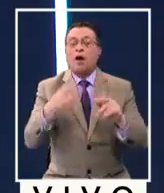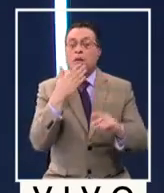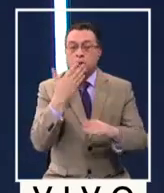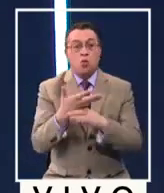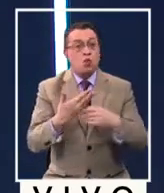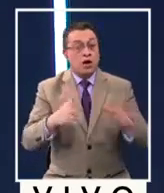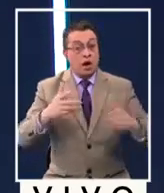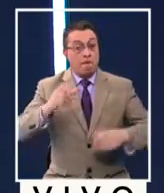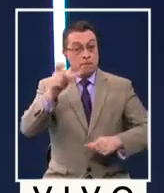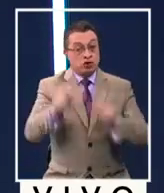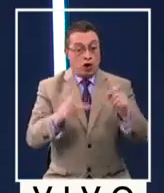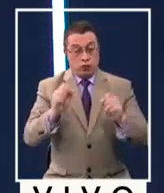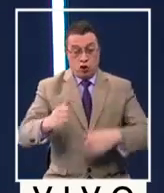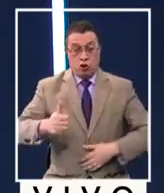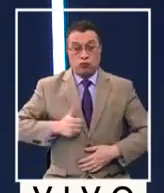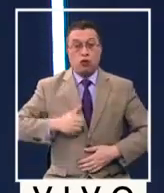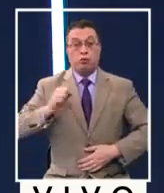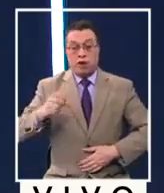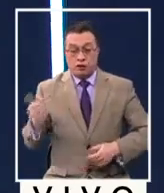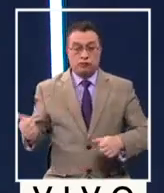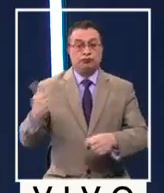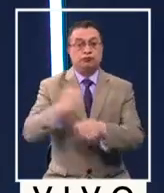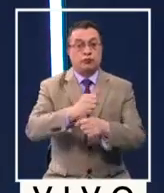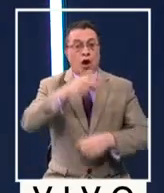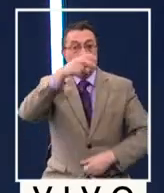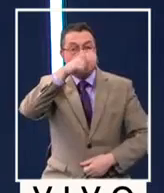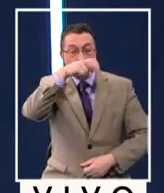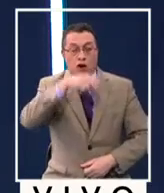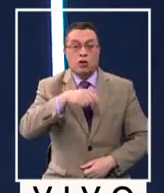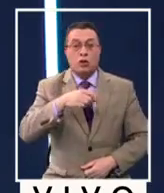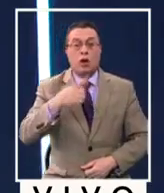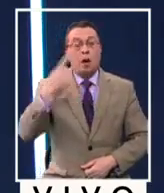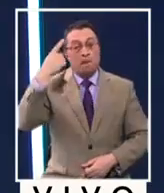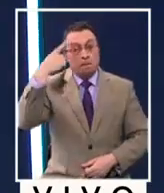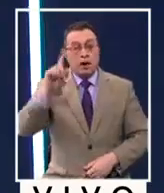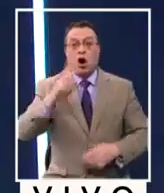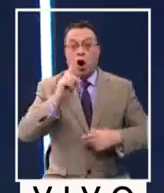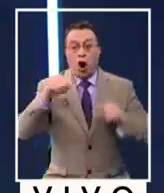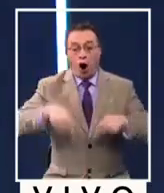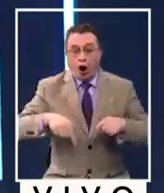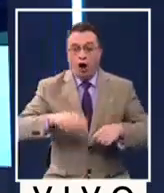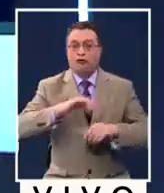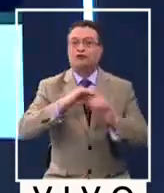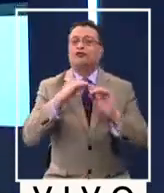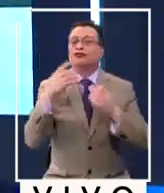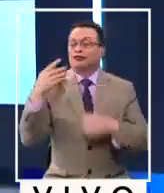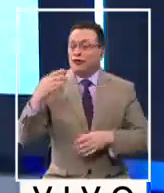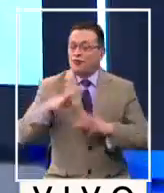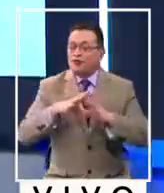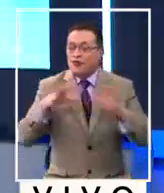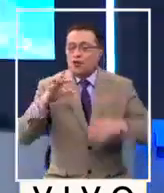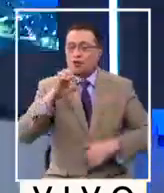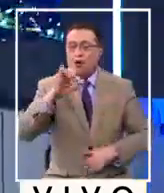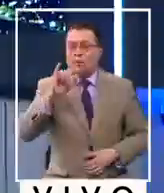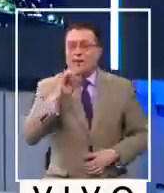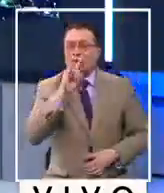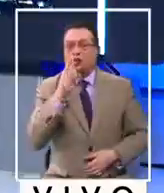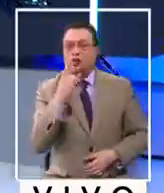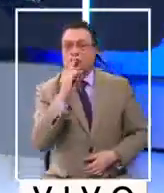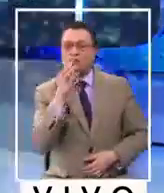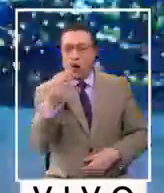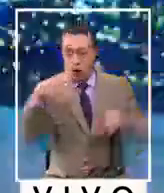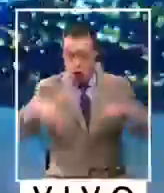los requisitos podría actuar como notario, aunque no tenga los pitutos que hoy son indispensables para llegar al